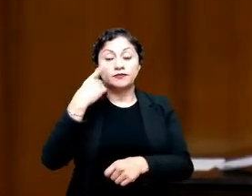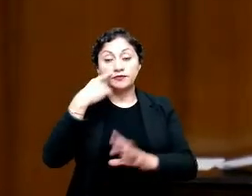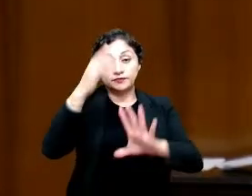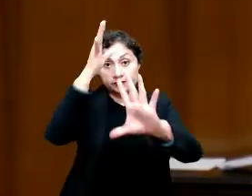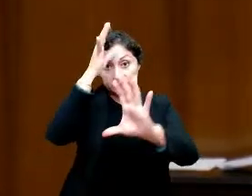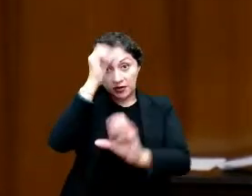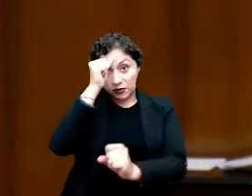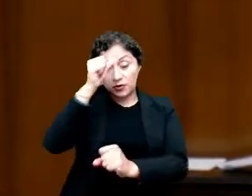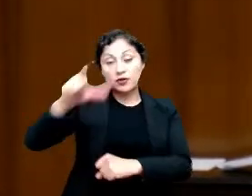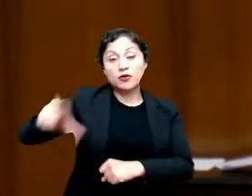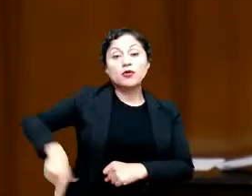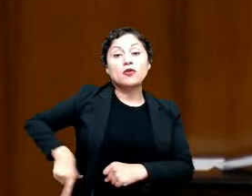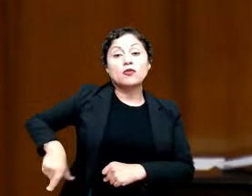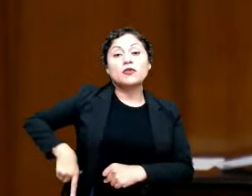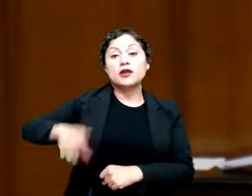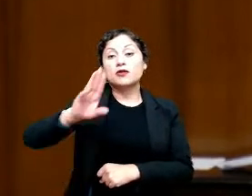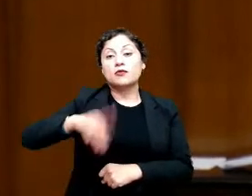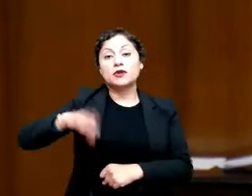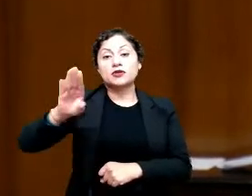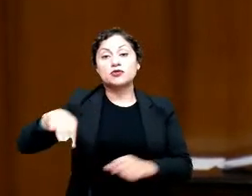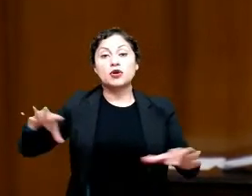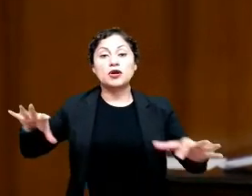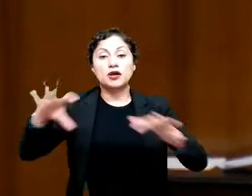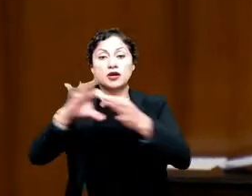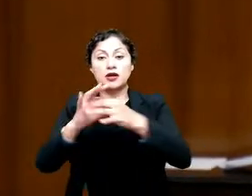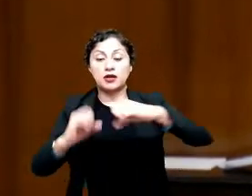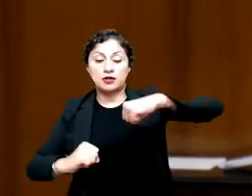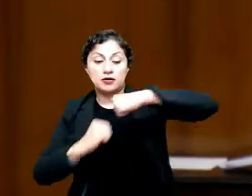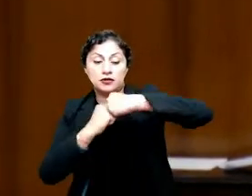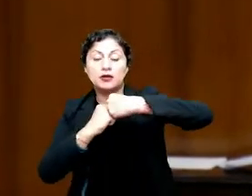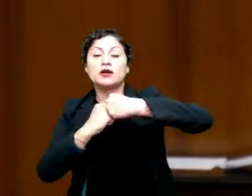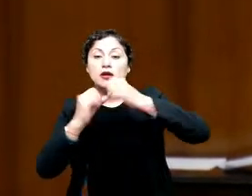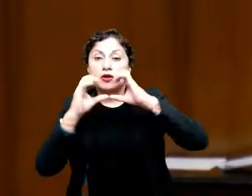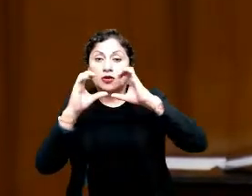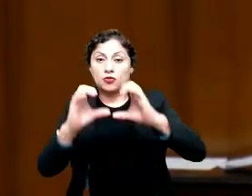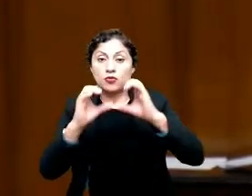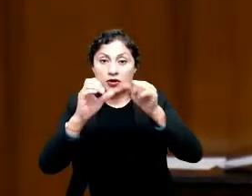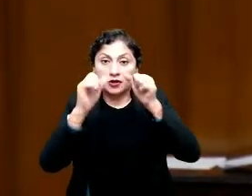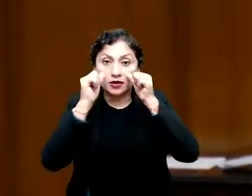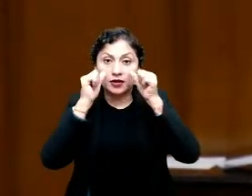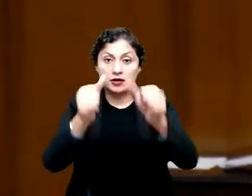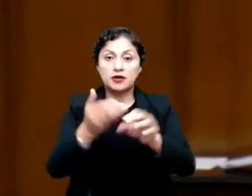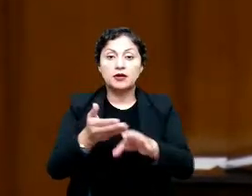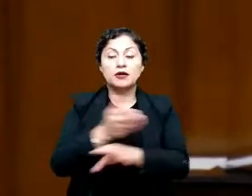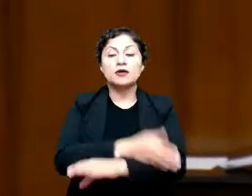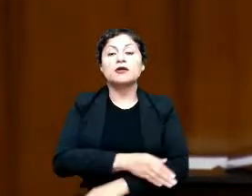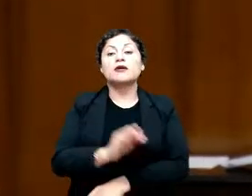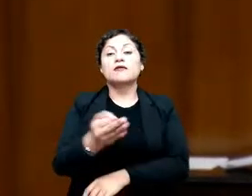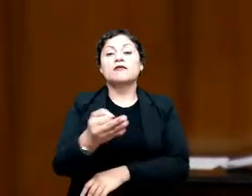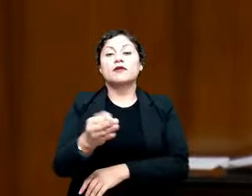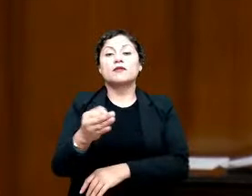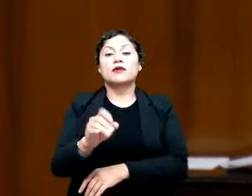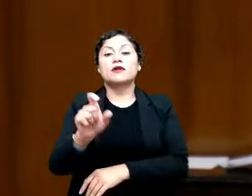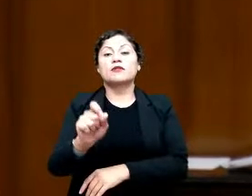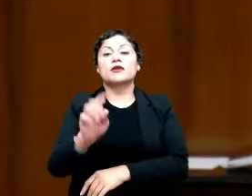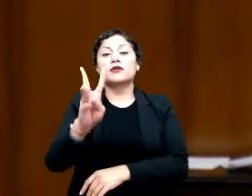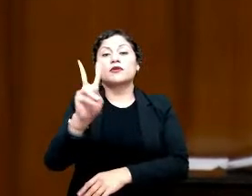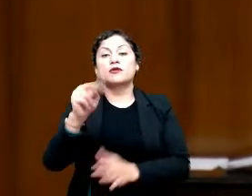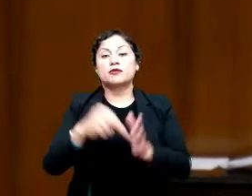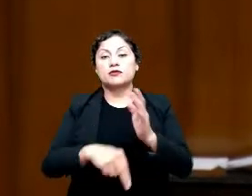gobierno de Michoacán para fortalecer la seguridad de la región limítrofe de ambos territorios se hizo el 24 de febrero de este